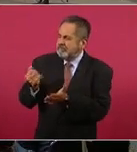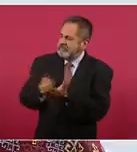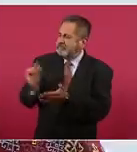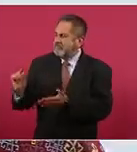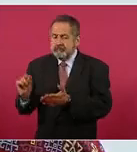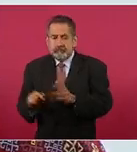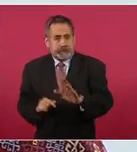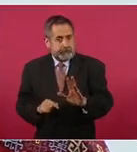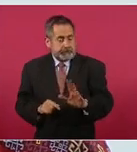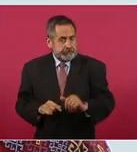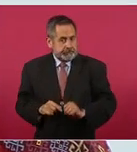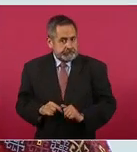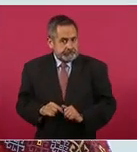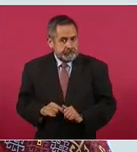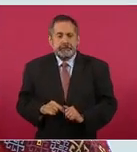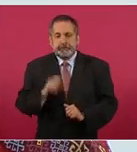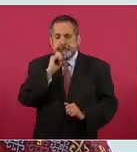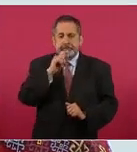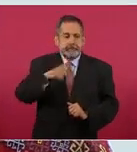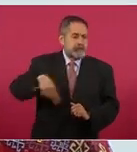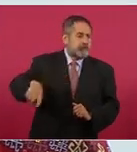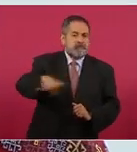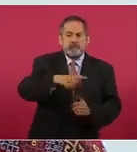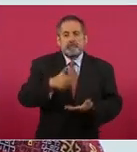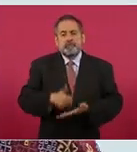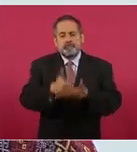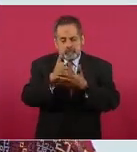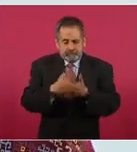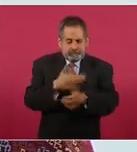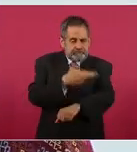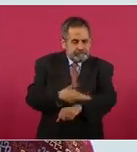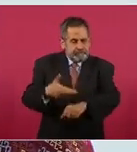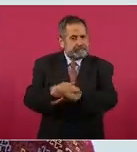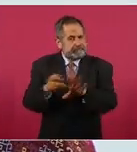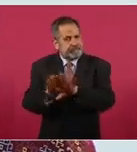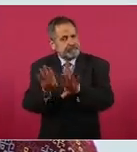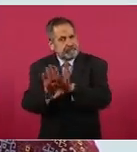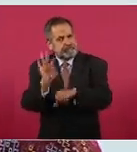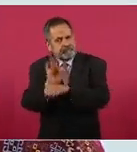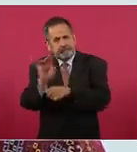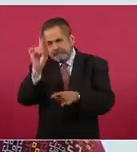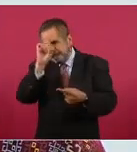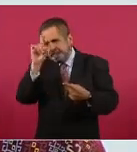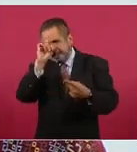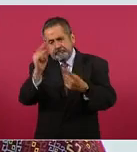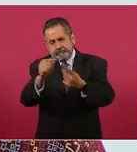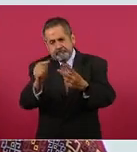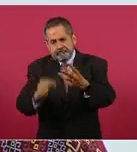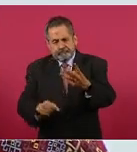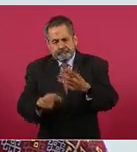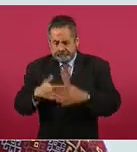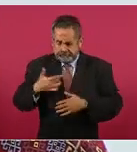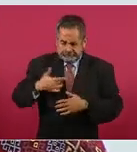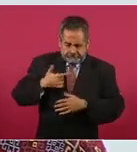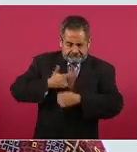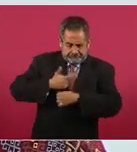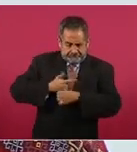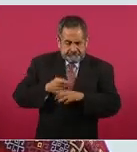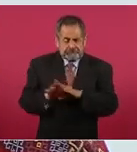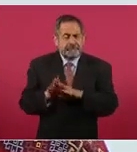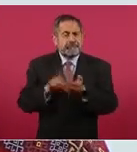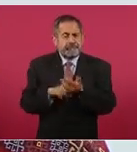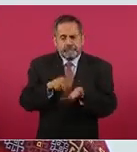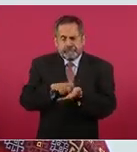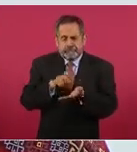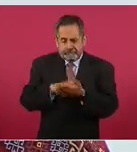a los contribuyentes su regularización fiscal, incentivando sobre todo las autocorrecciones y las aplicaciones de